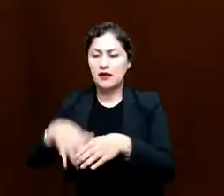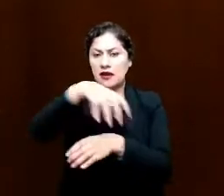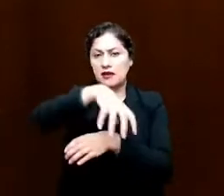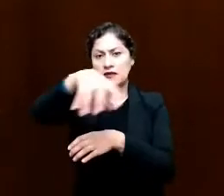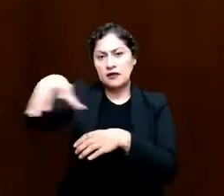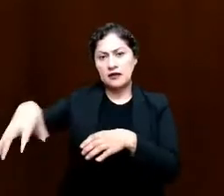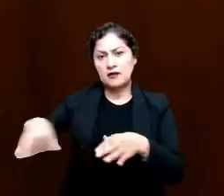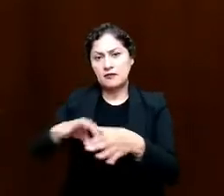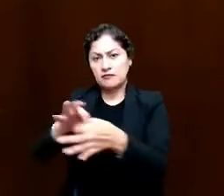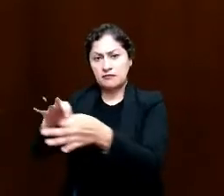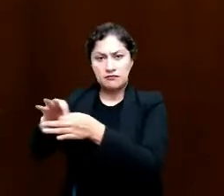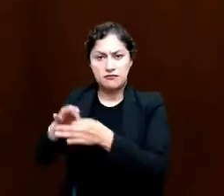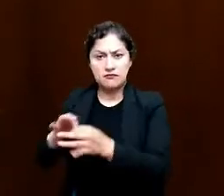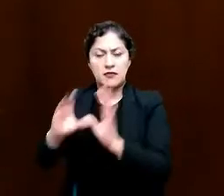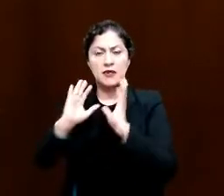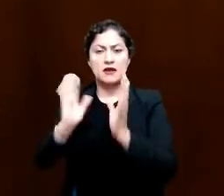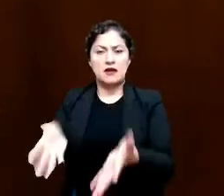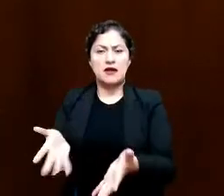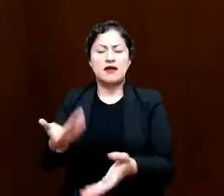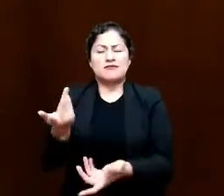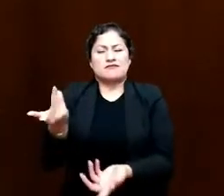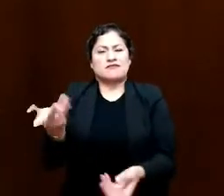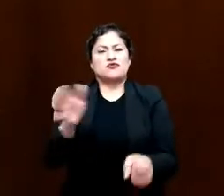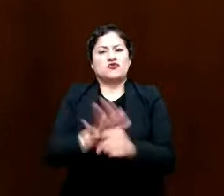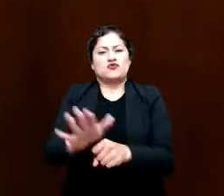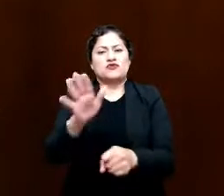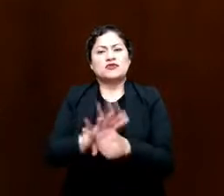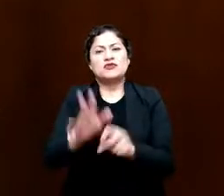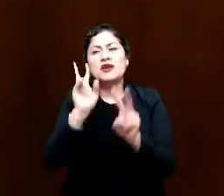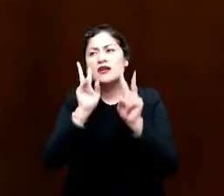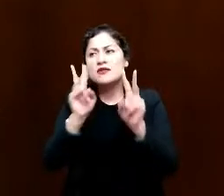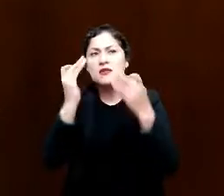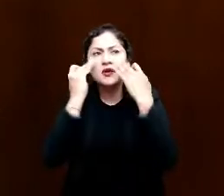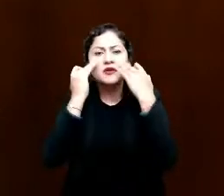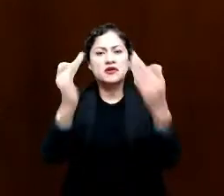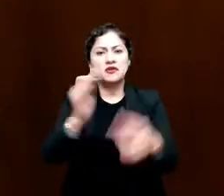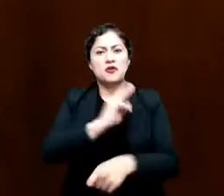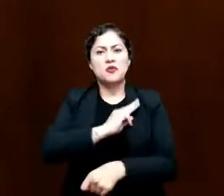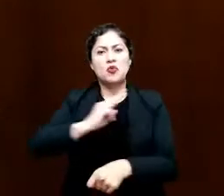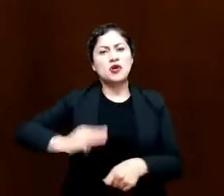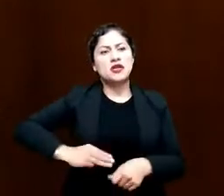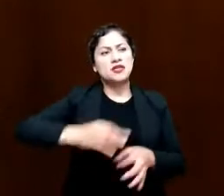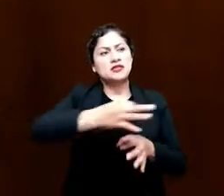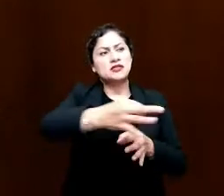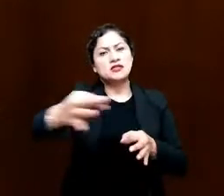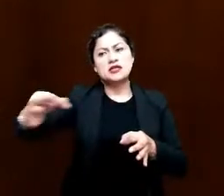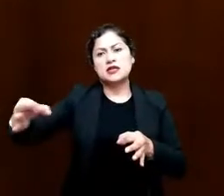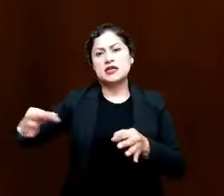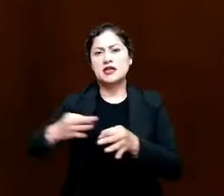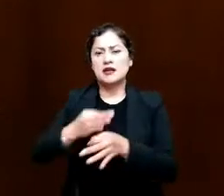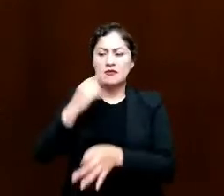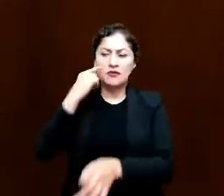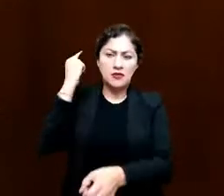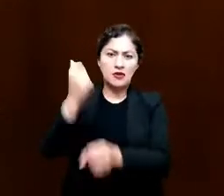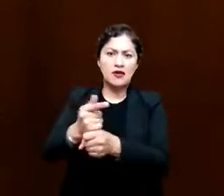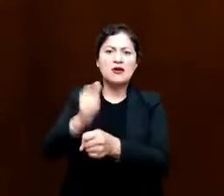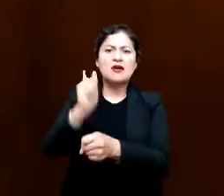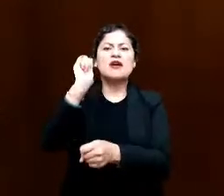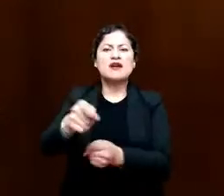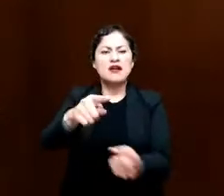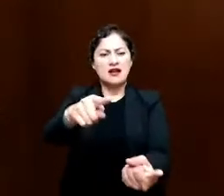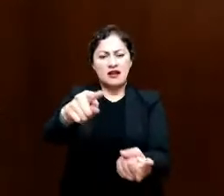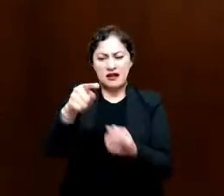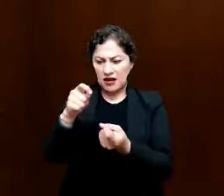gobierno basta recorrer los diferentes municipios para atestiguar el abandono y preguntar a dónde fue ese dinero